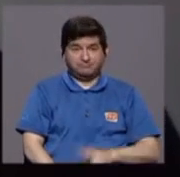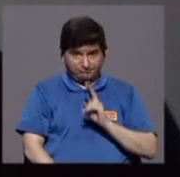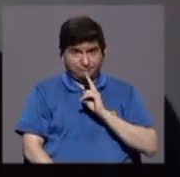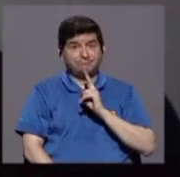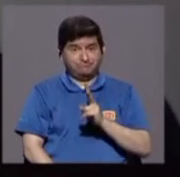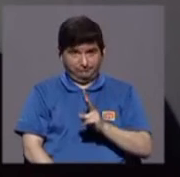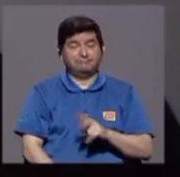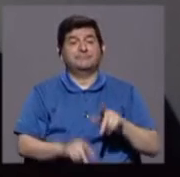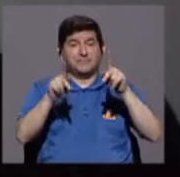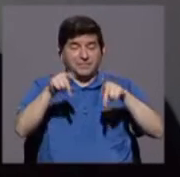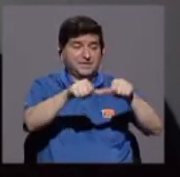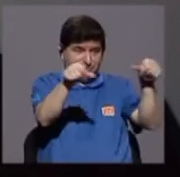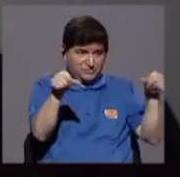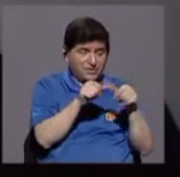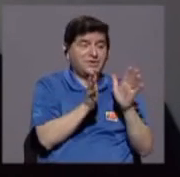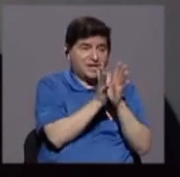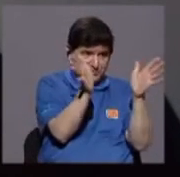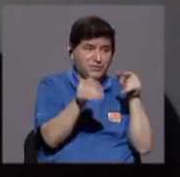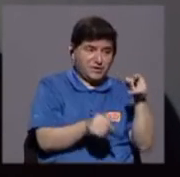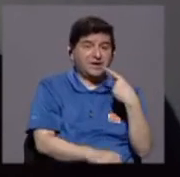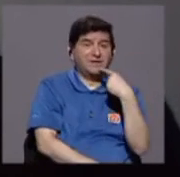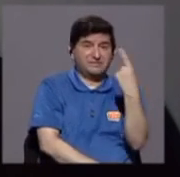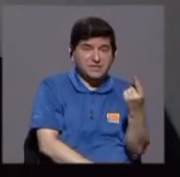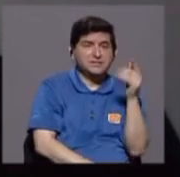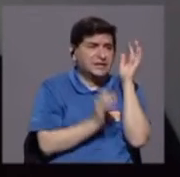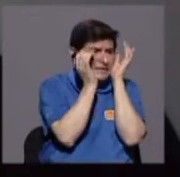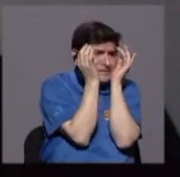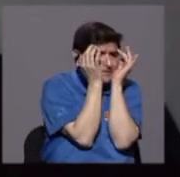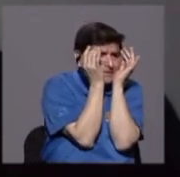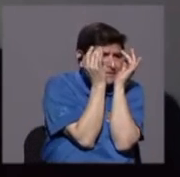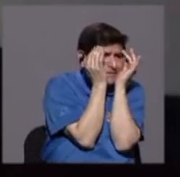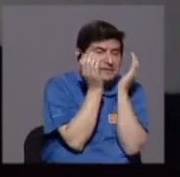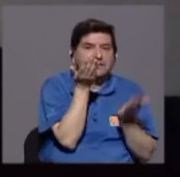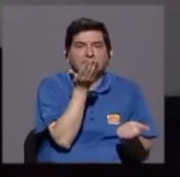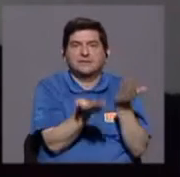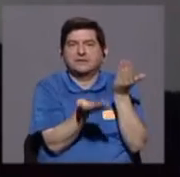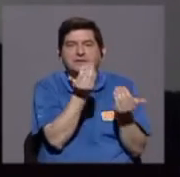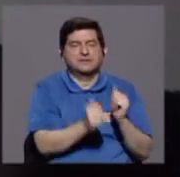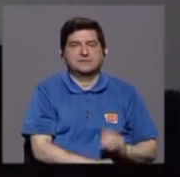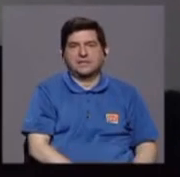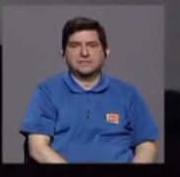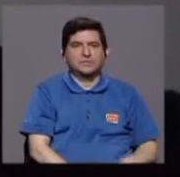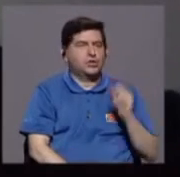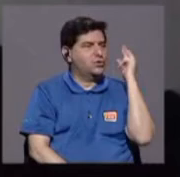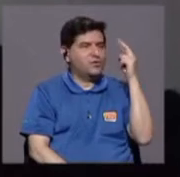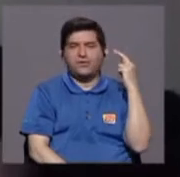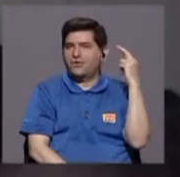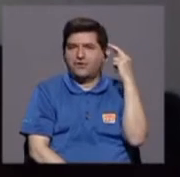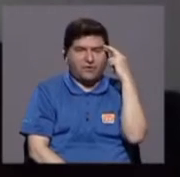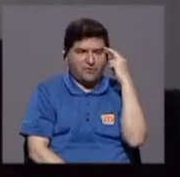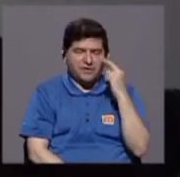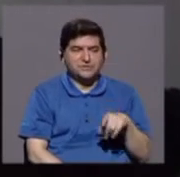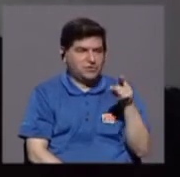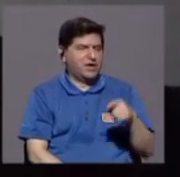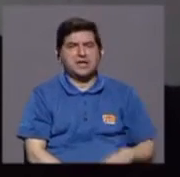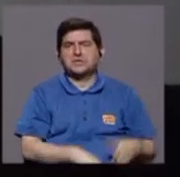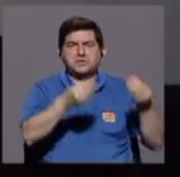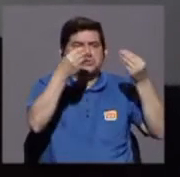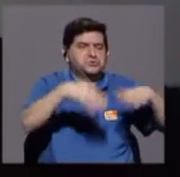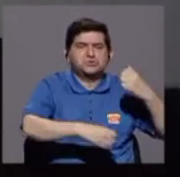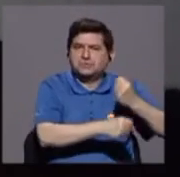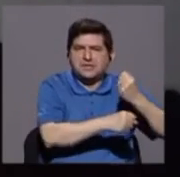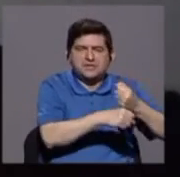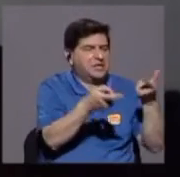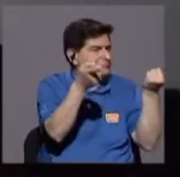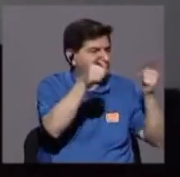realmente la gente del sector público, cuando manifiesta agobio, posiblemente no es tanto por el hecho de que hayan perdido el empleo, porque no